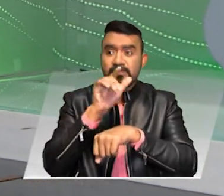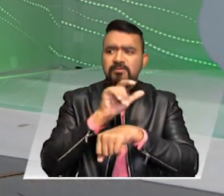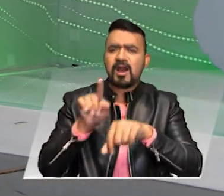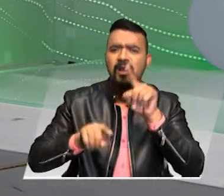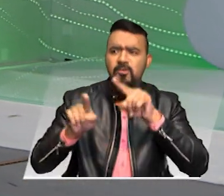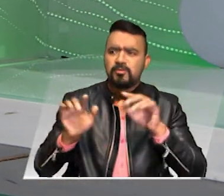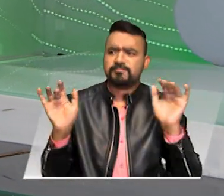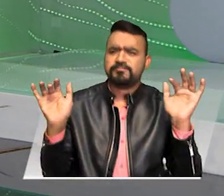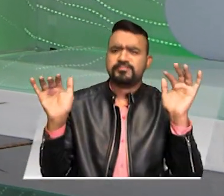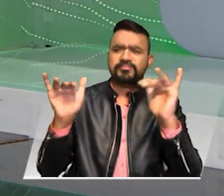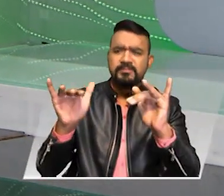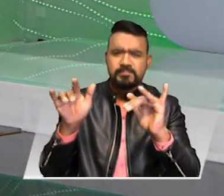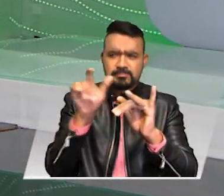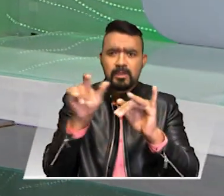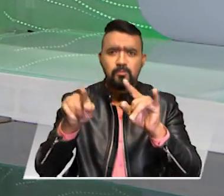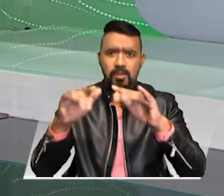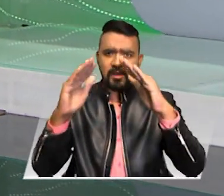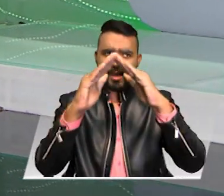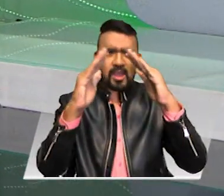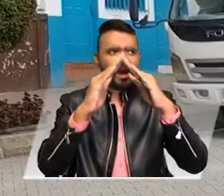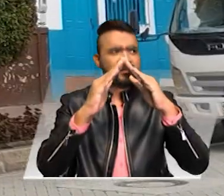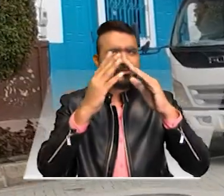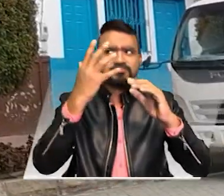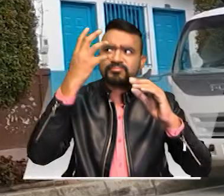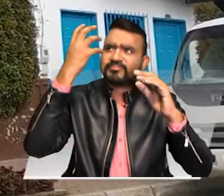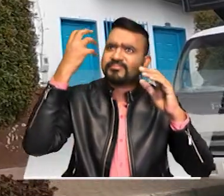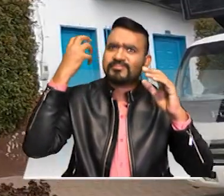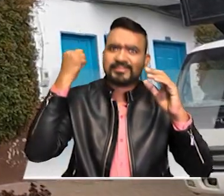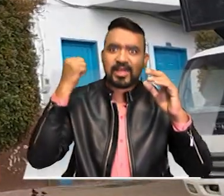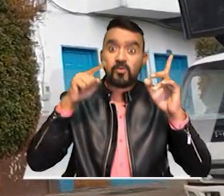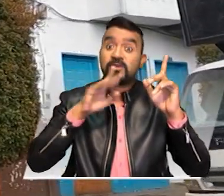a propios y visitantes.